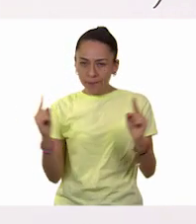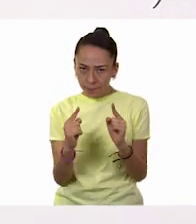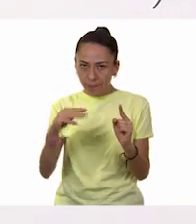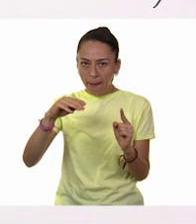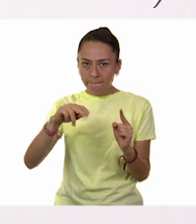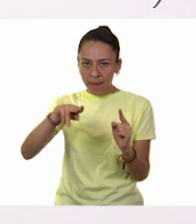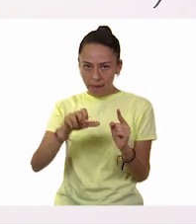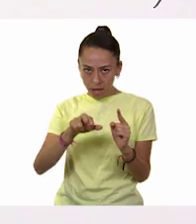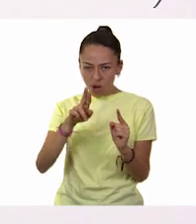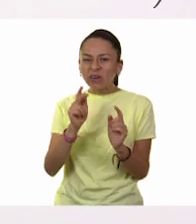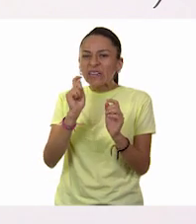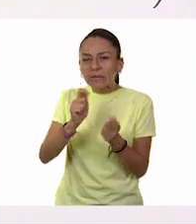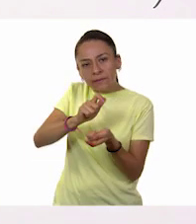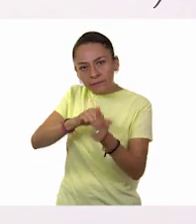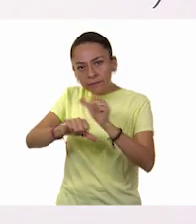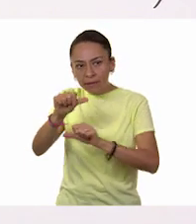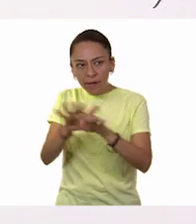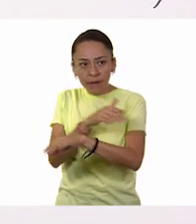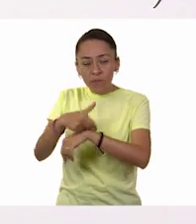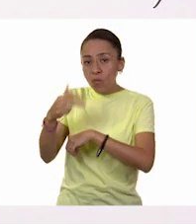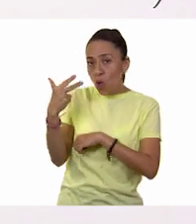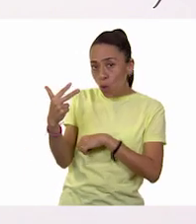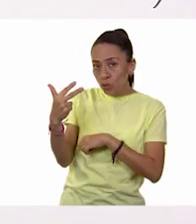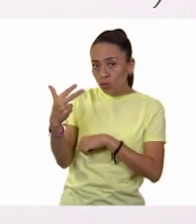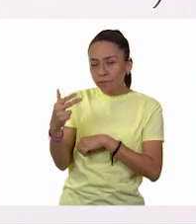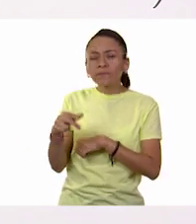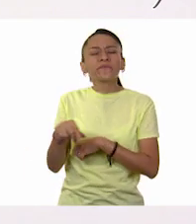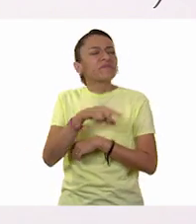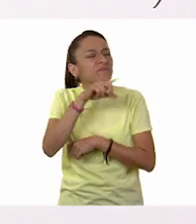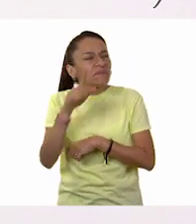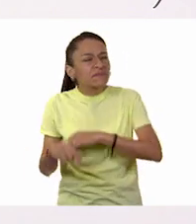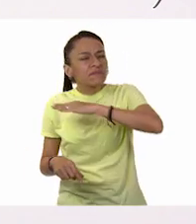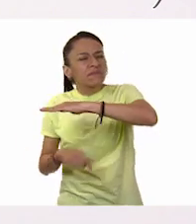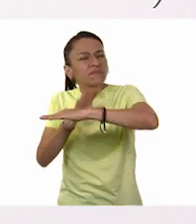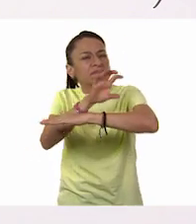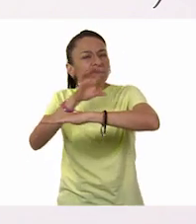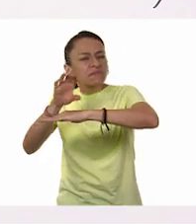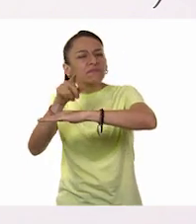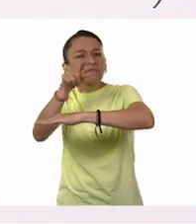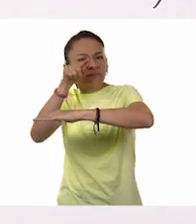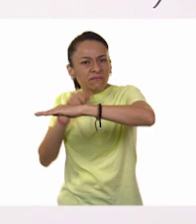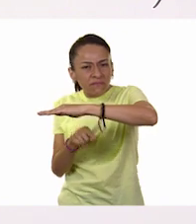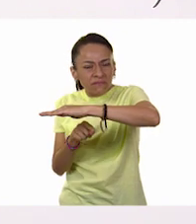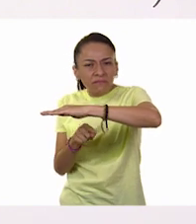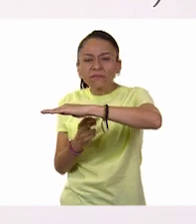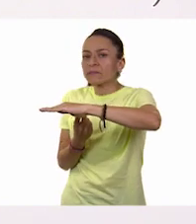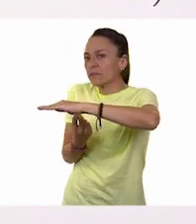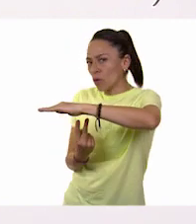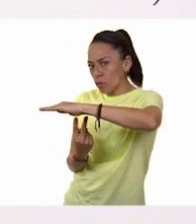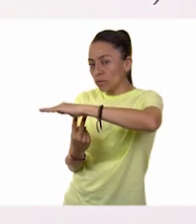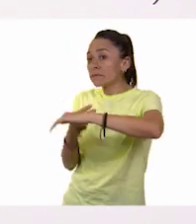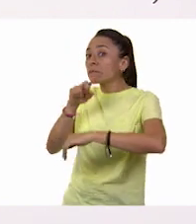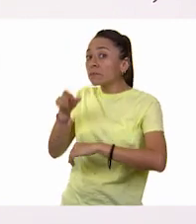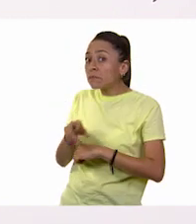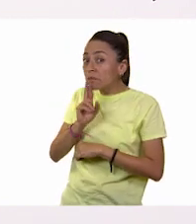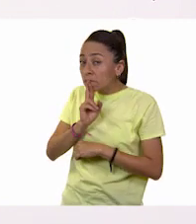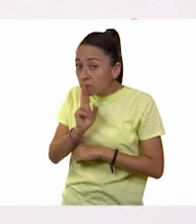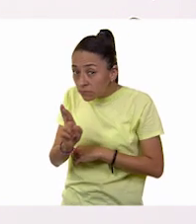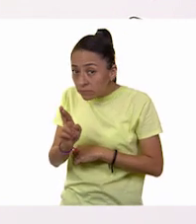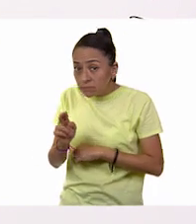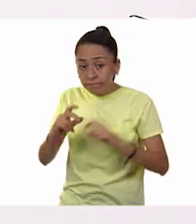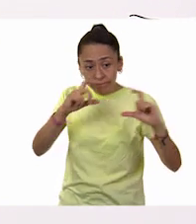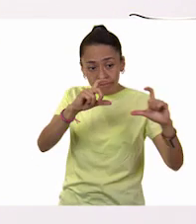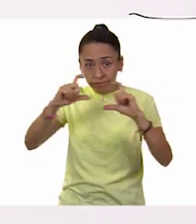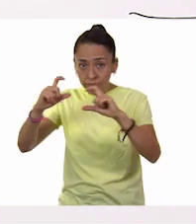Sí, 13.2 por 8, eso nos da un total de 105.6. Eso lo tenemos que